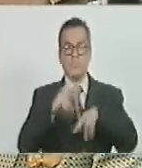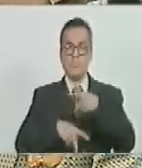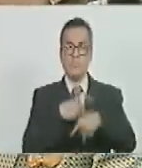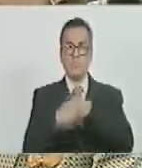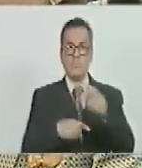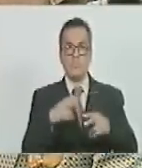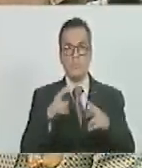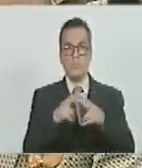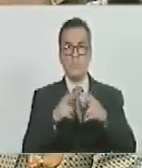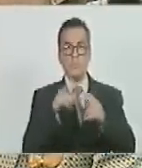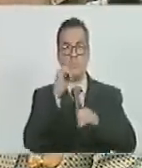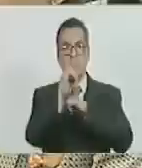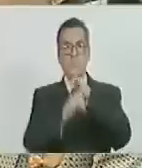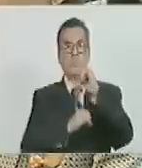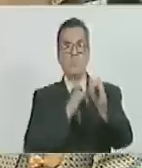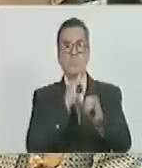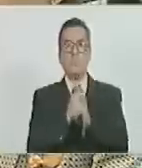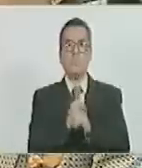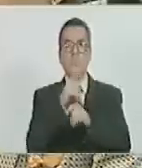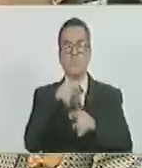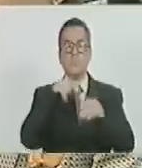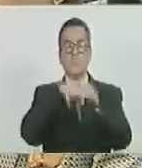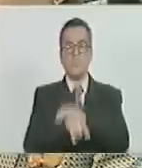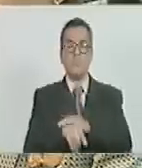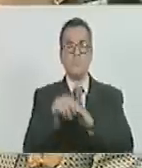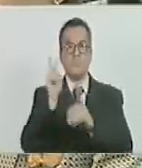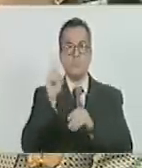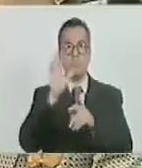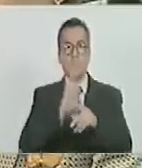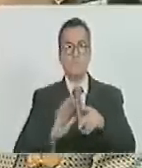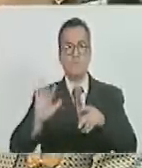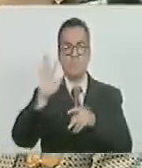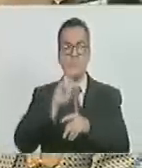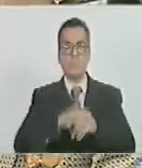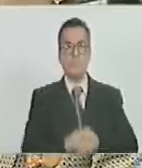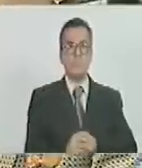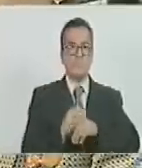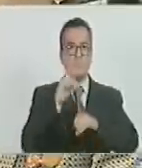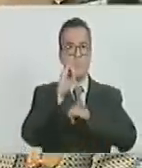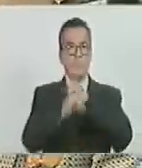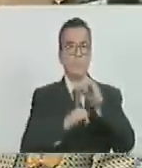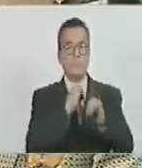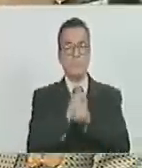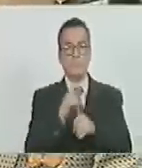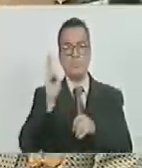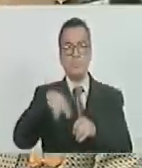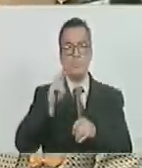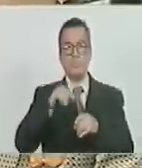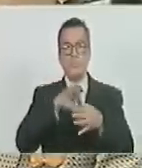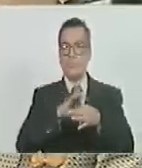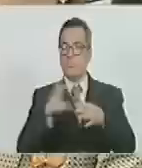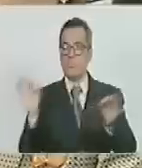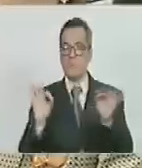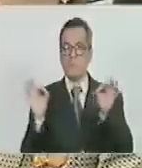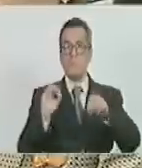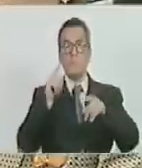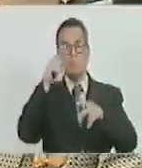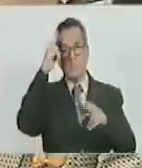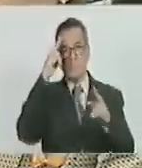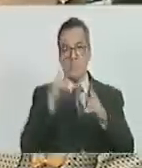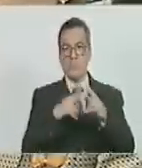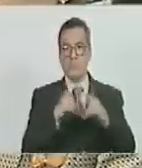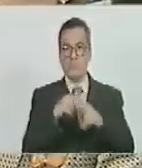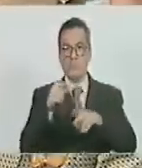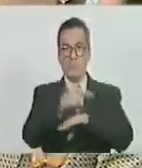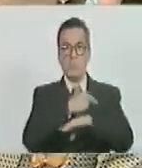de reconocimiento internacional y de reinserción de Venezuela en el contexto internacional de donde nunca ha debido salir. Es parte del reconocimiento